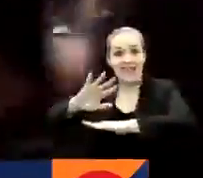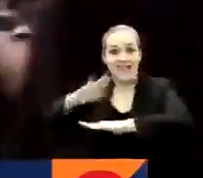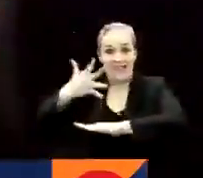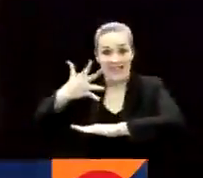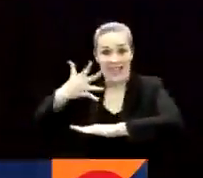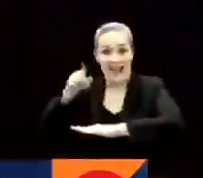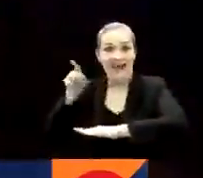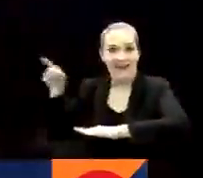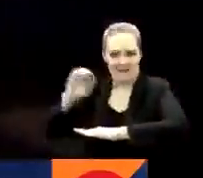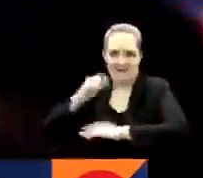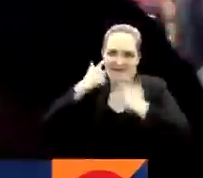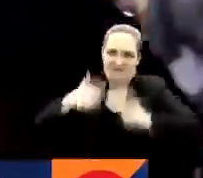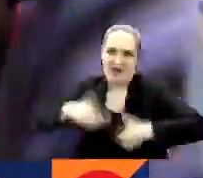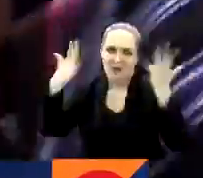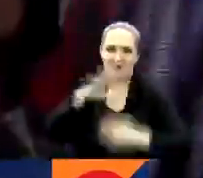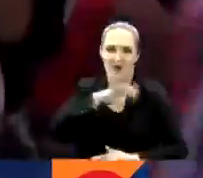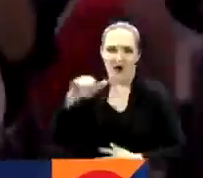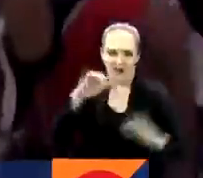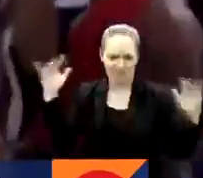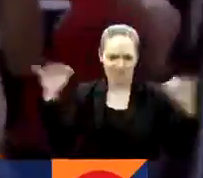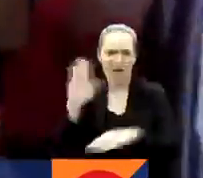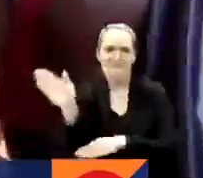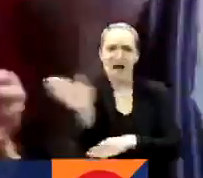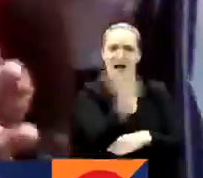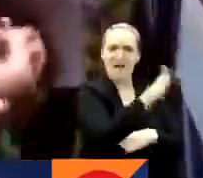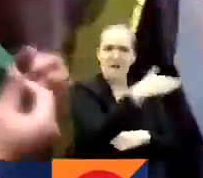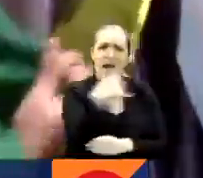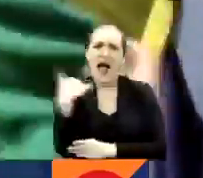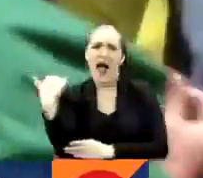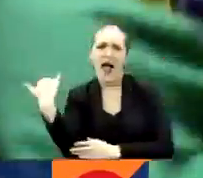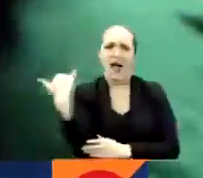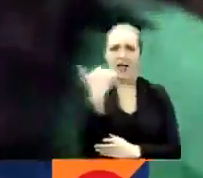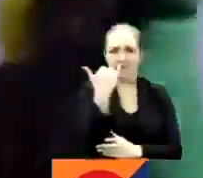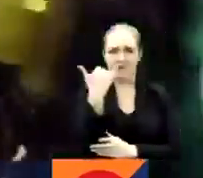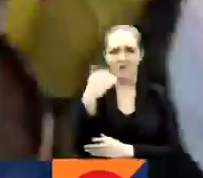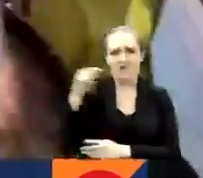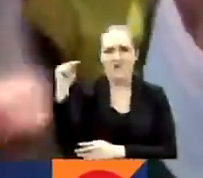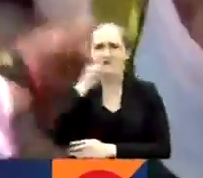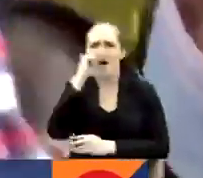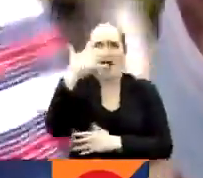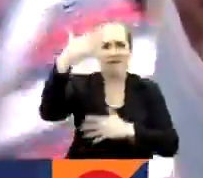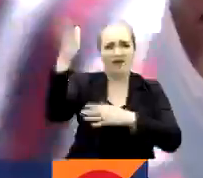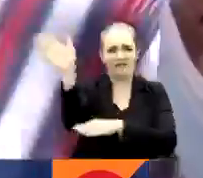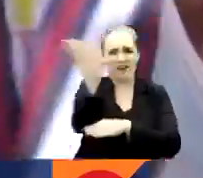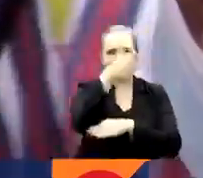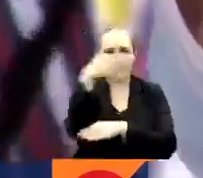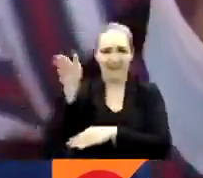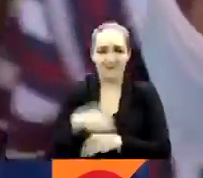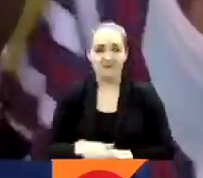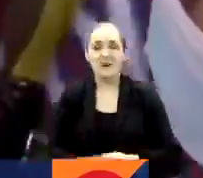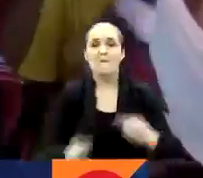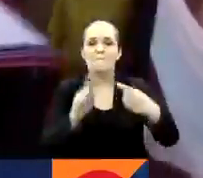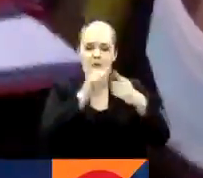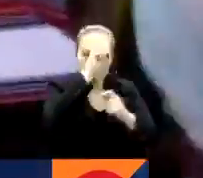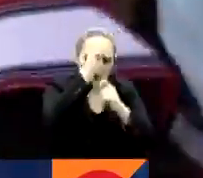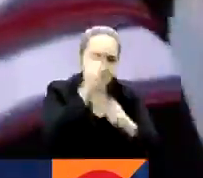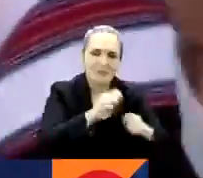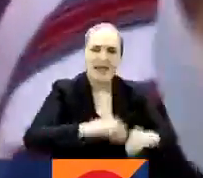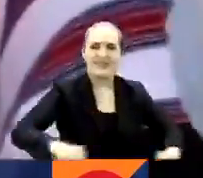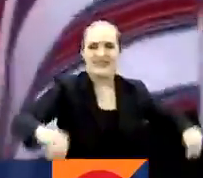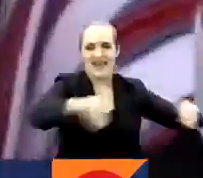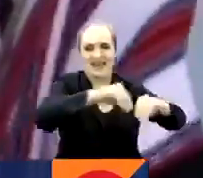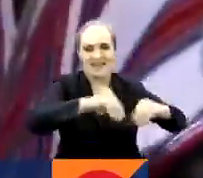amarillo, azul y rojo. Primeramente, para hacer respetar la Pachamama, la Madre Tierra. Segundo, no a la